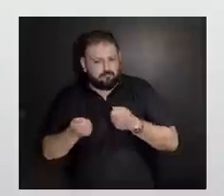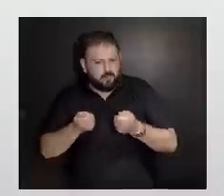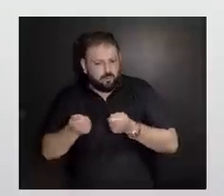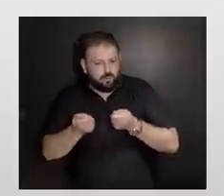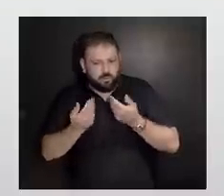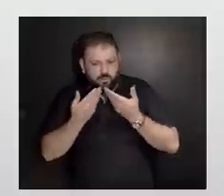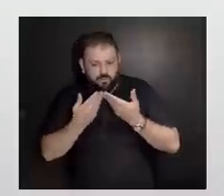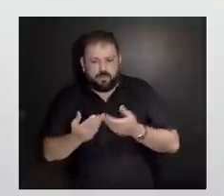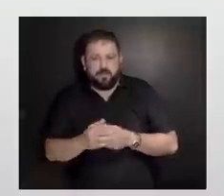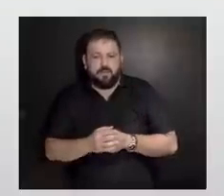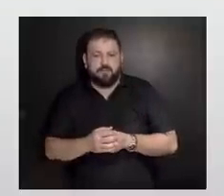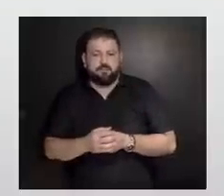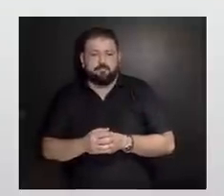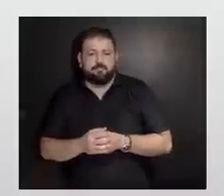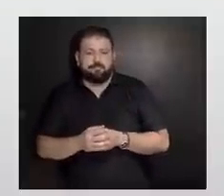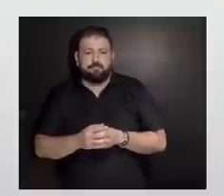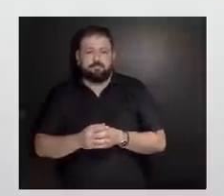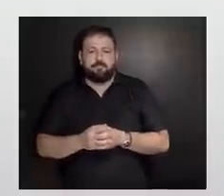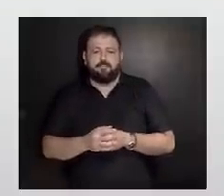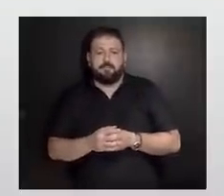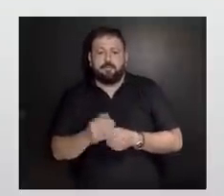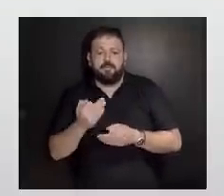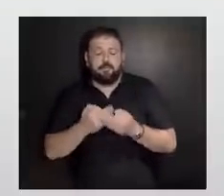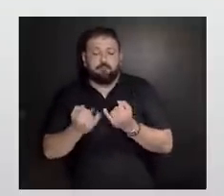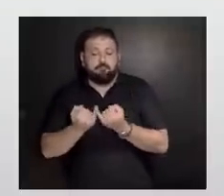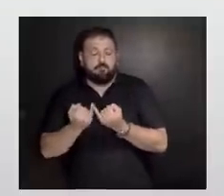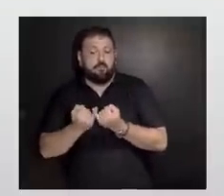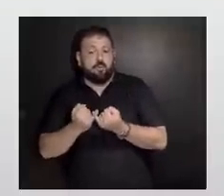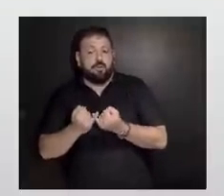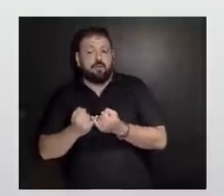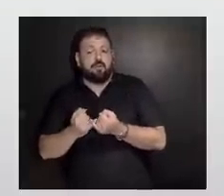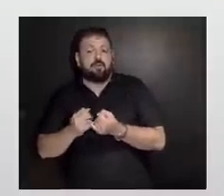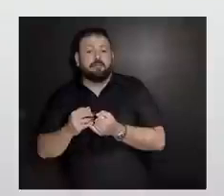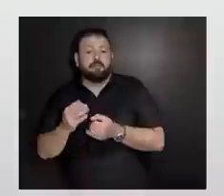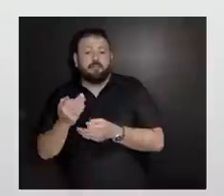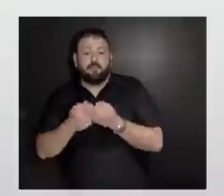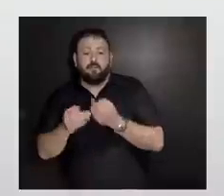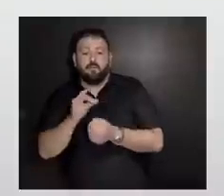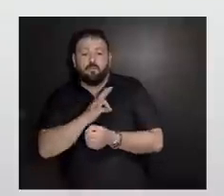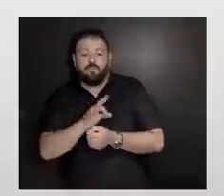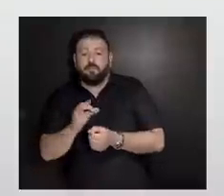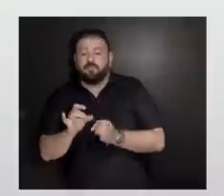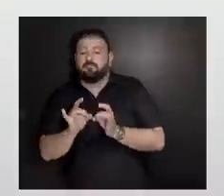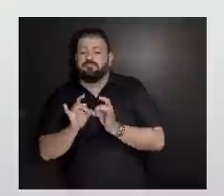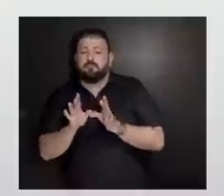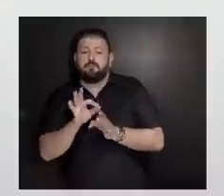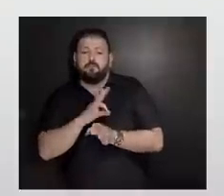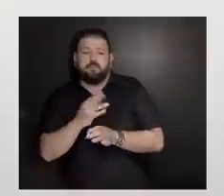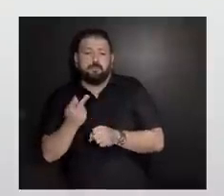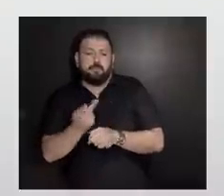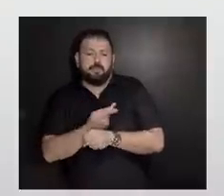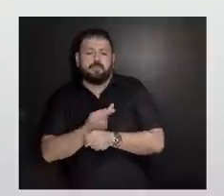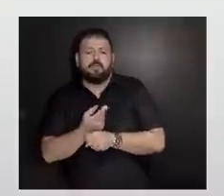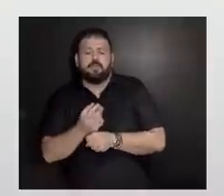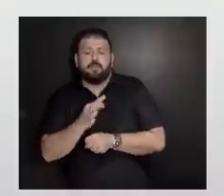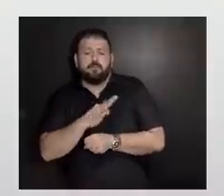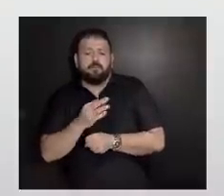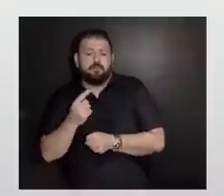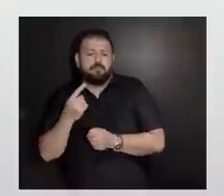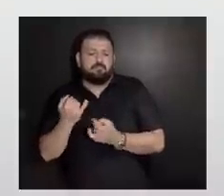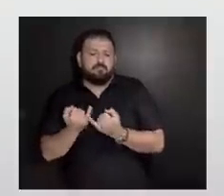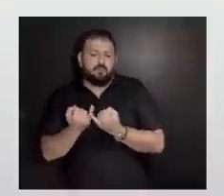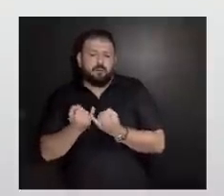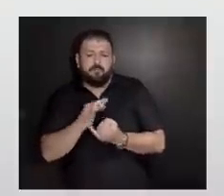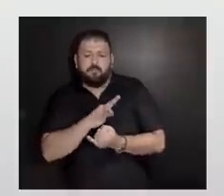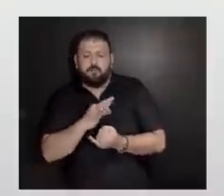consumimos algún tipo de hipoglucemiante pues oral, ¿no? Y los síntomas de las hipoglucemias como tal, ya vimos algunos, puede ser sudor